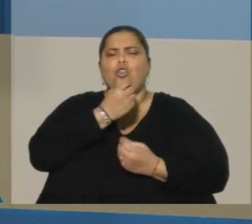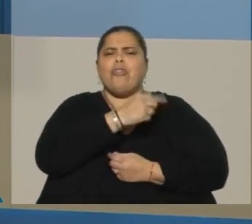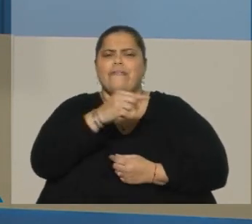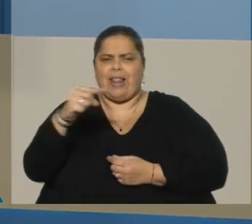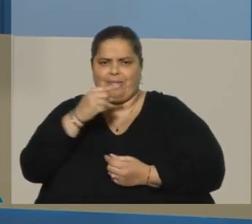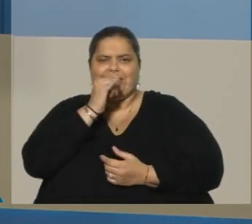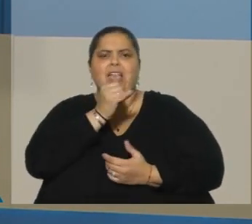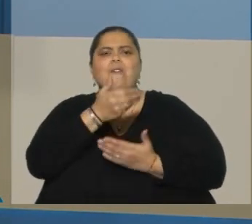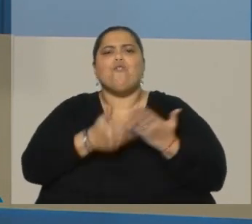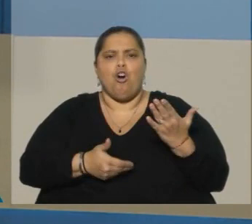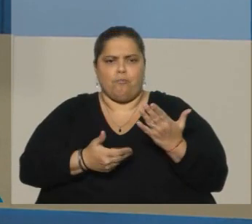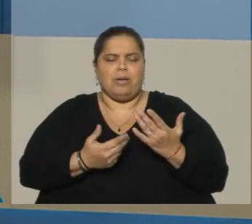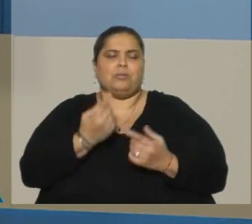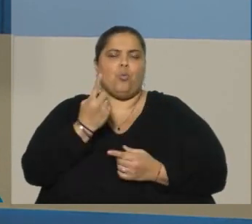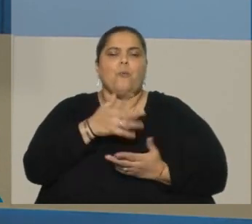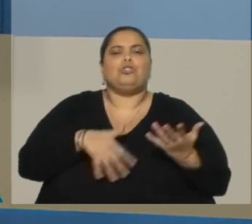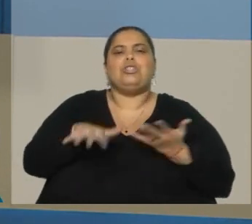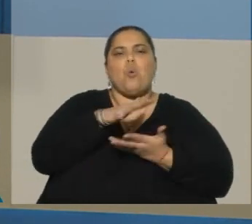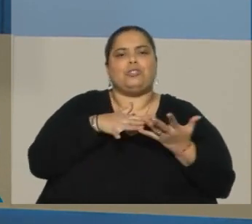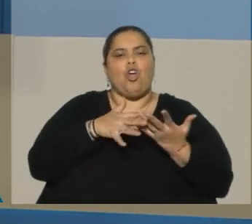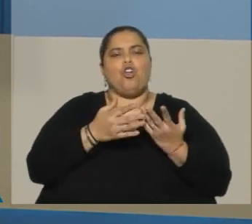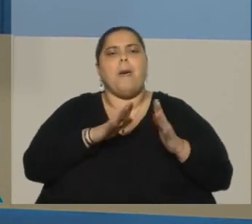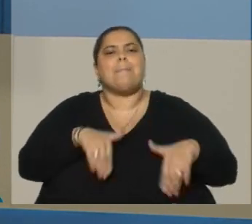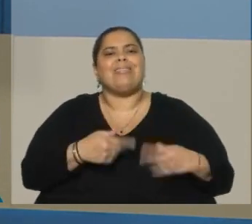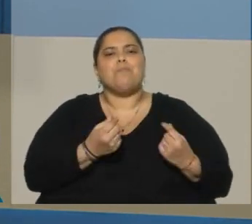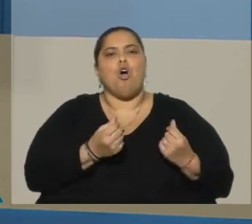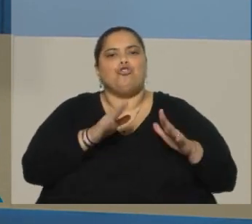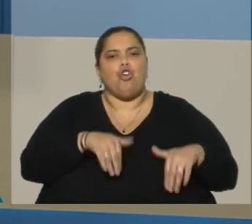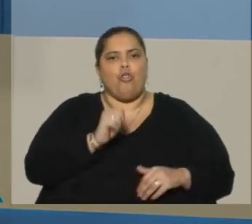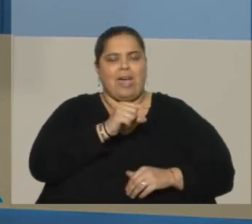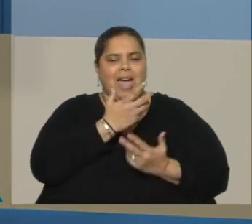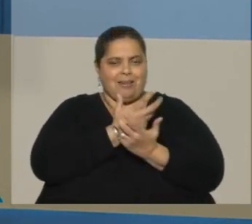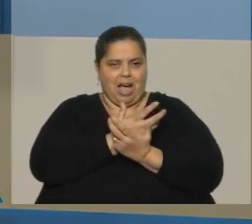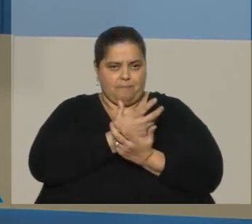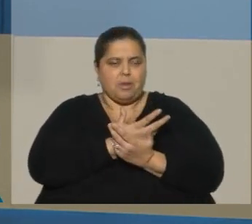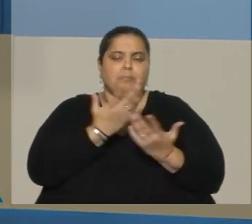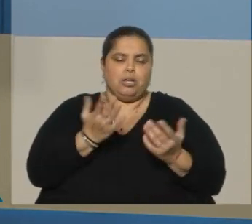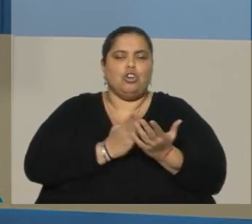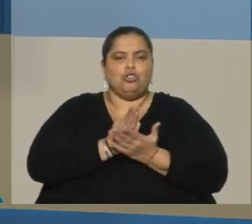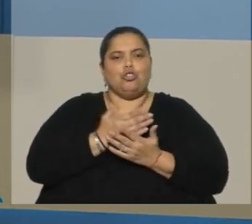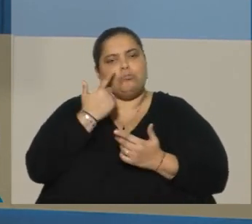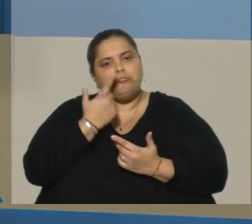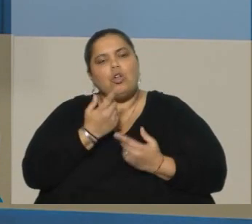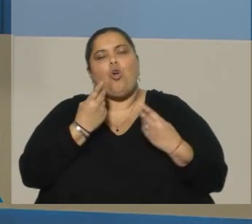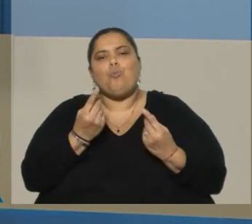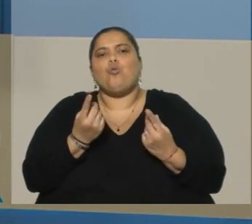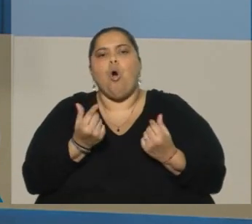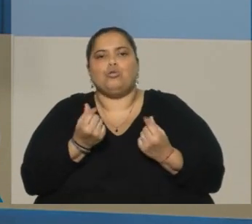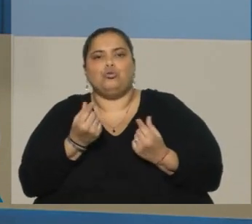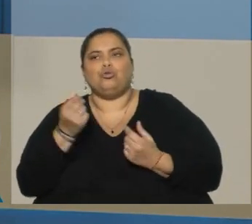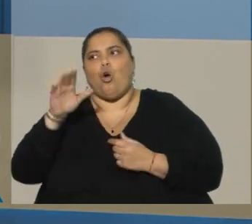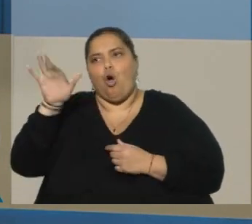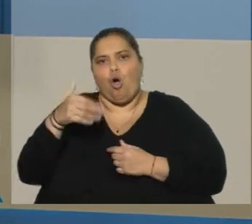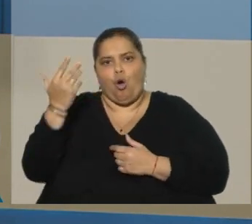situación económico-patrimonial de ANCAP, en el cual analizamos el costo de reposición de la materia